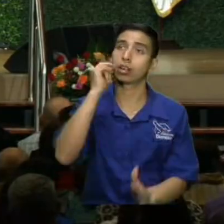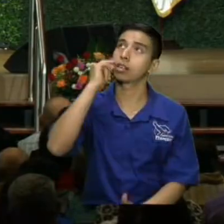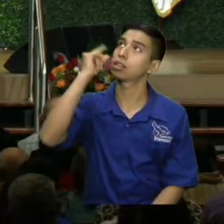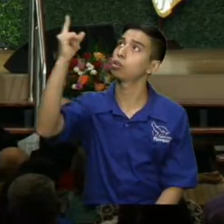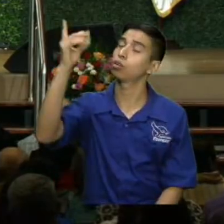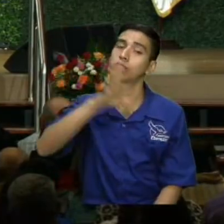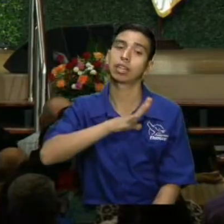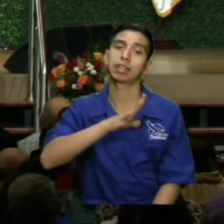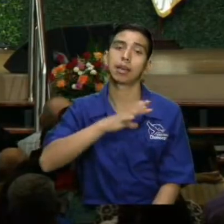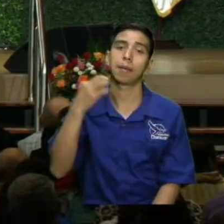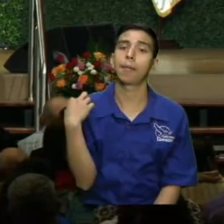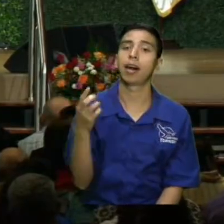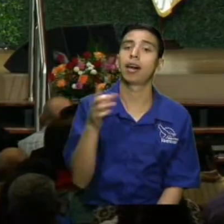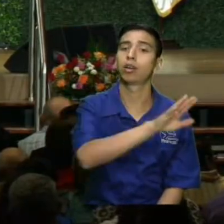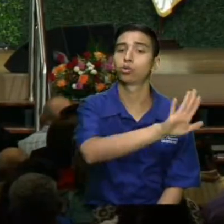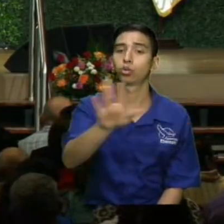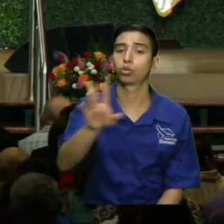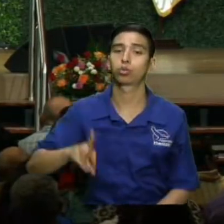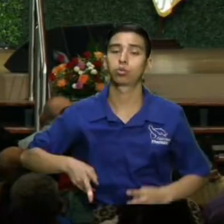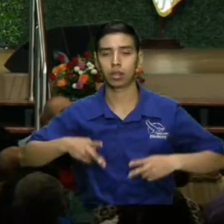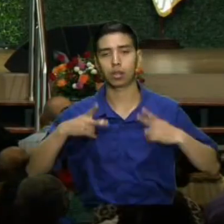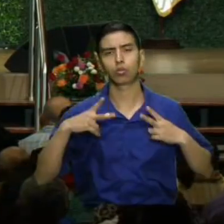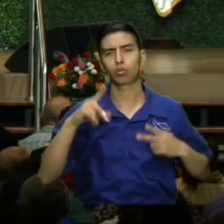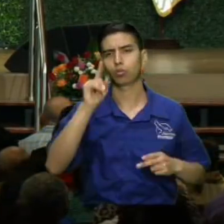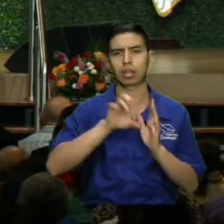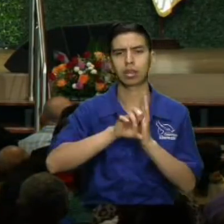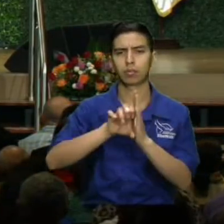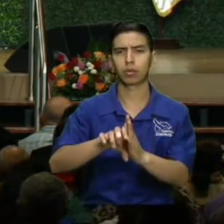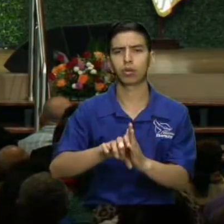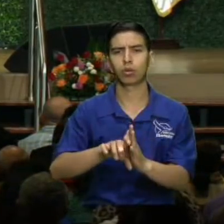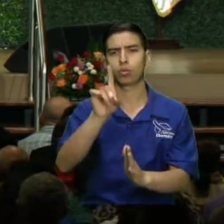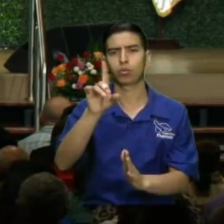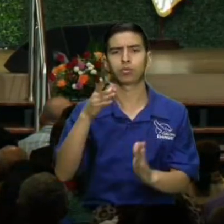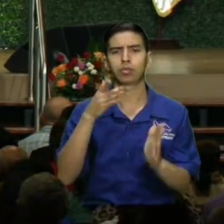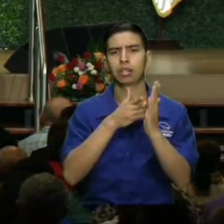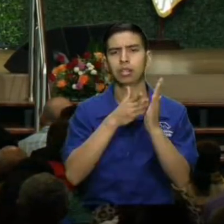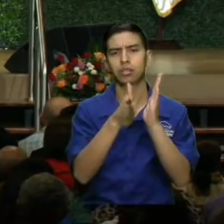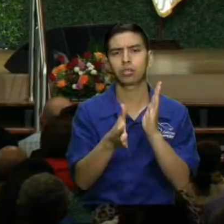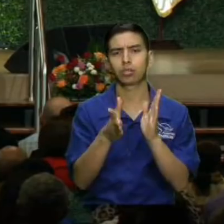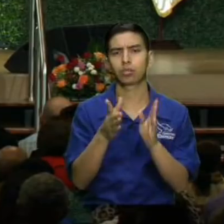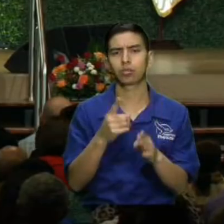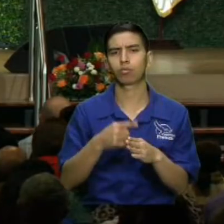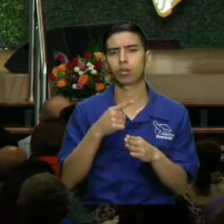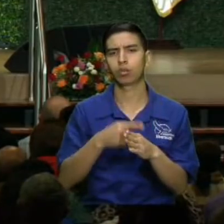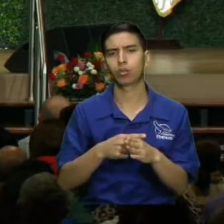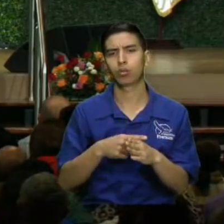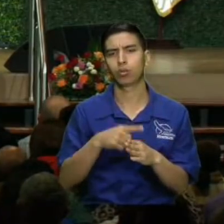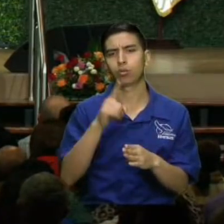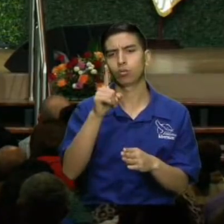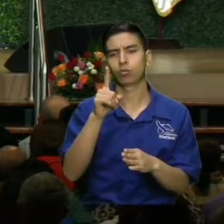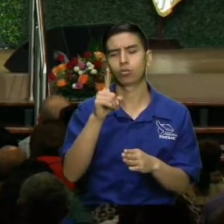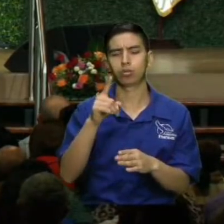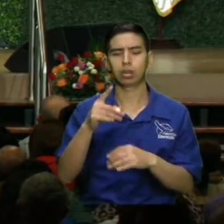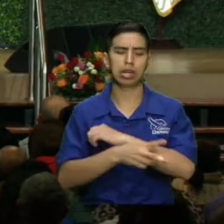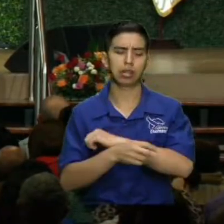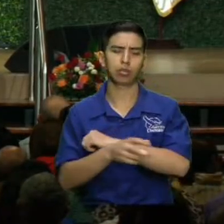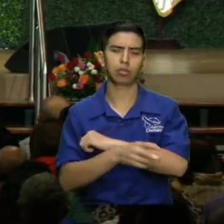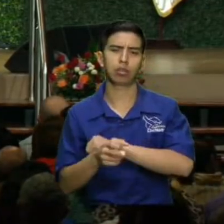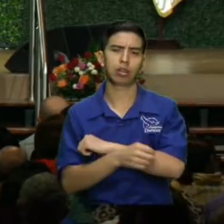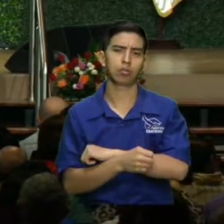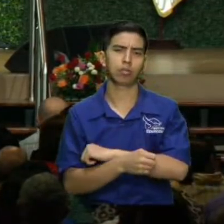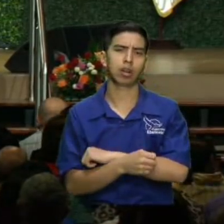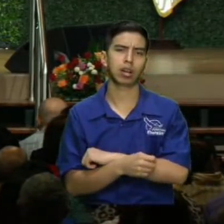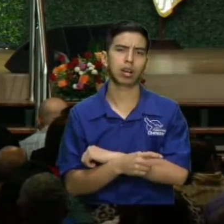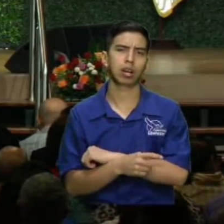reclamo. Por ejemplo, hay un derecho que está en la Biblia que dice que cuando un ladrón le roba a alguien y el ladrón